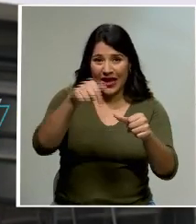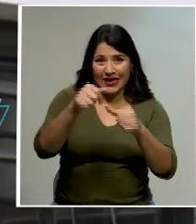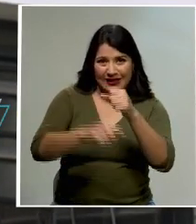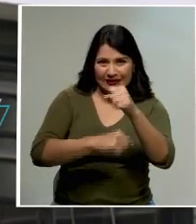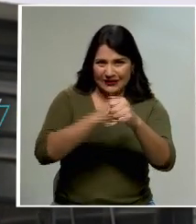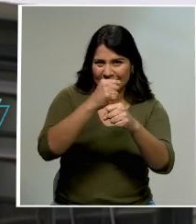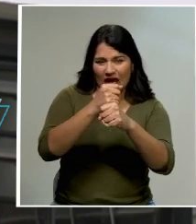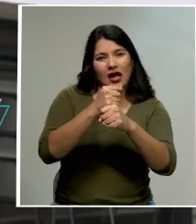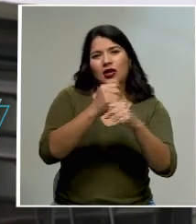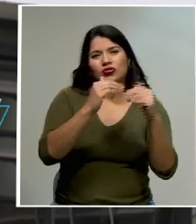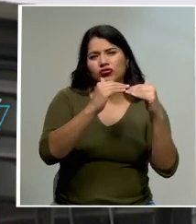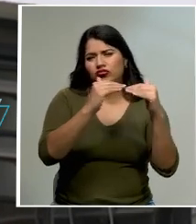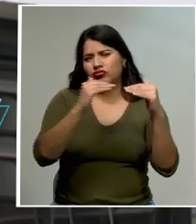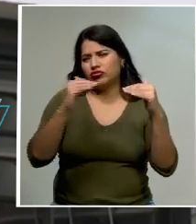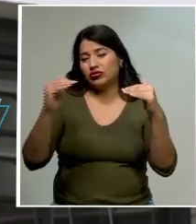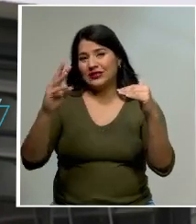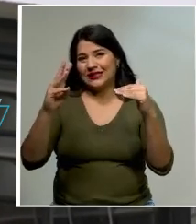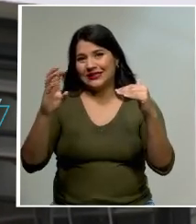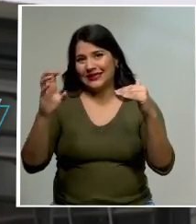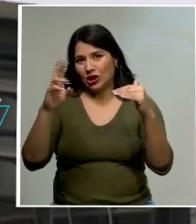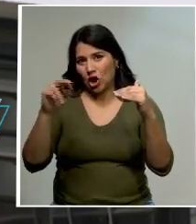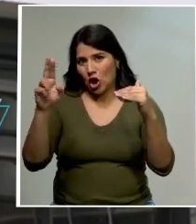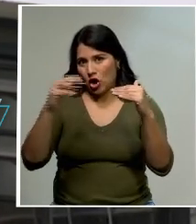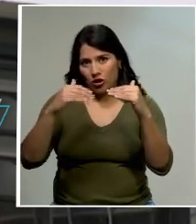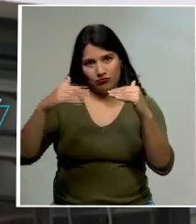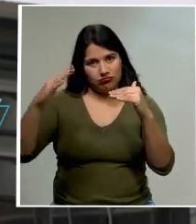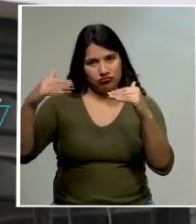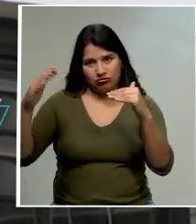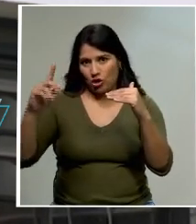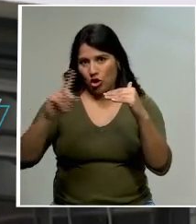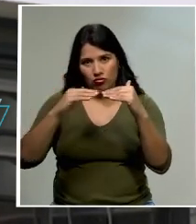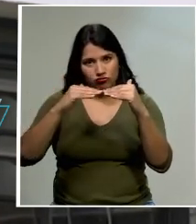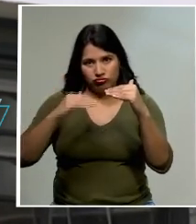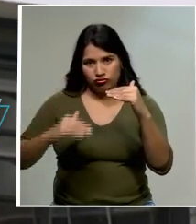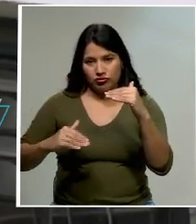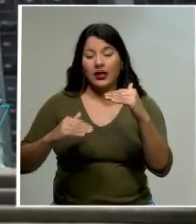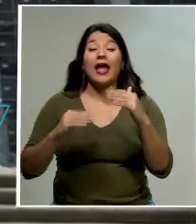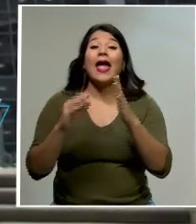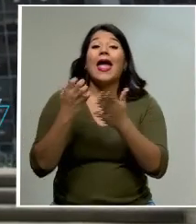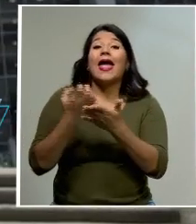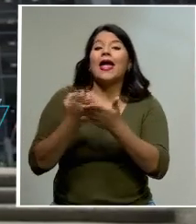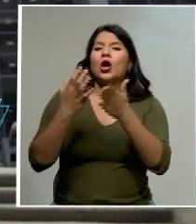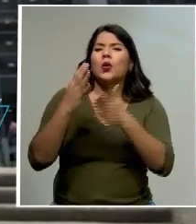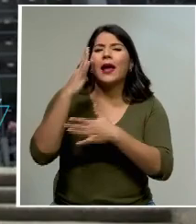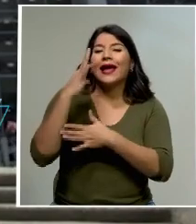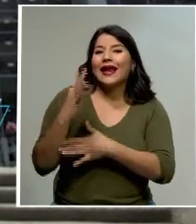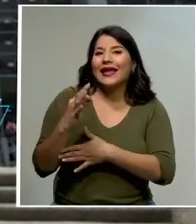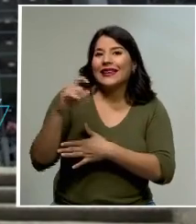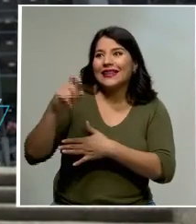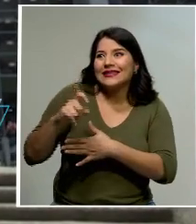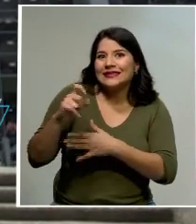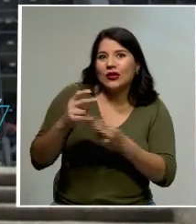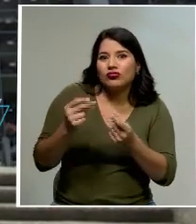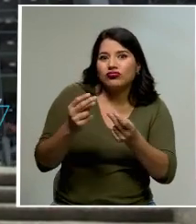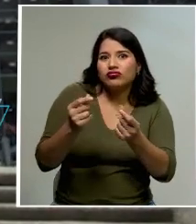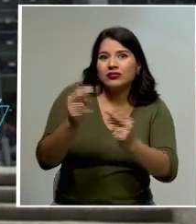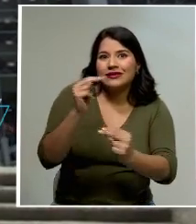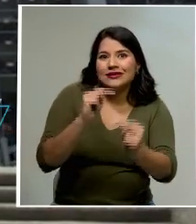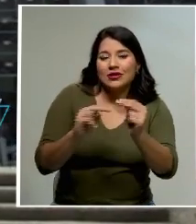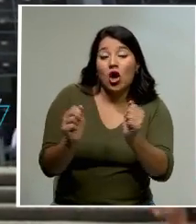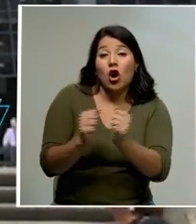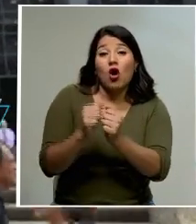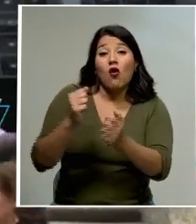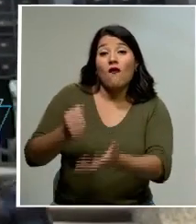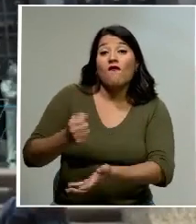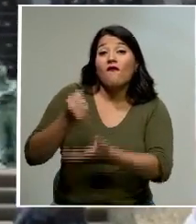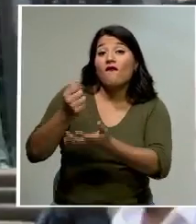encima de los 600 colones. Los economistas consideran fundamental agilizar la negociación con el Fondo Monetario Internacional para que se